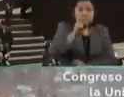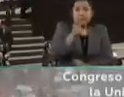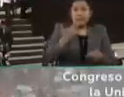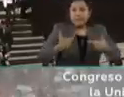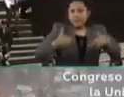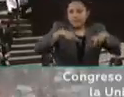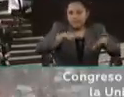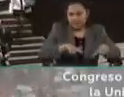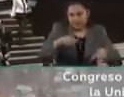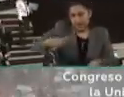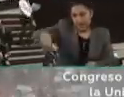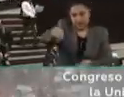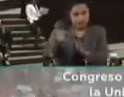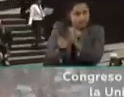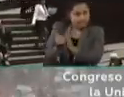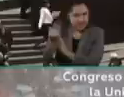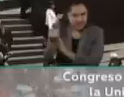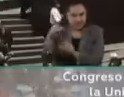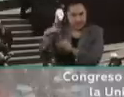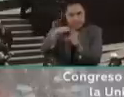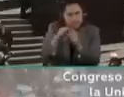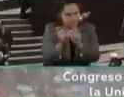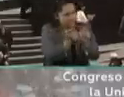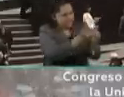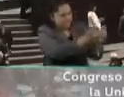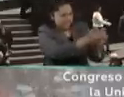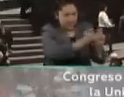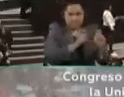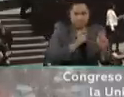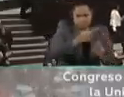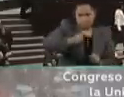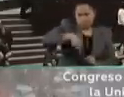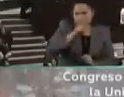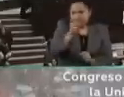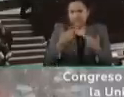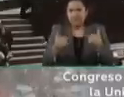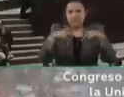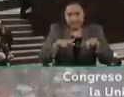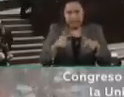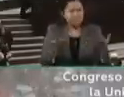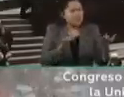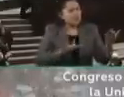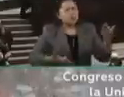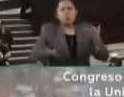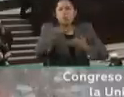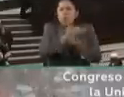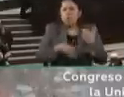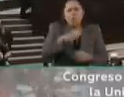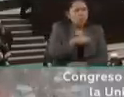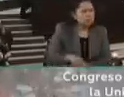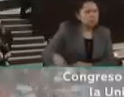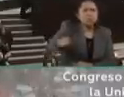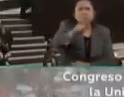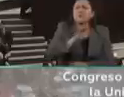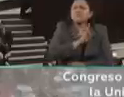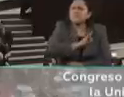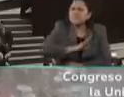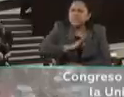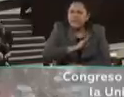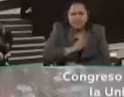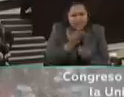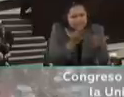soberana. Al tiempo de felicitarlos, a todos sin excepción, a legisladoras y legisladores de todos los